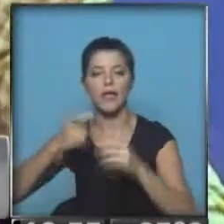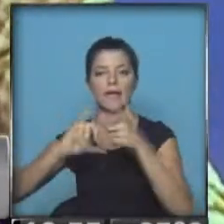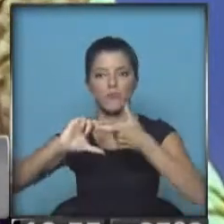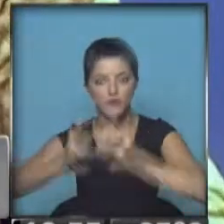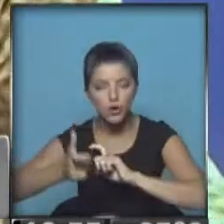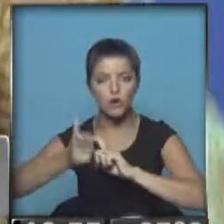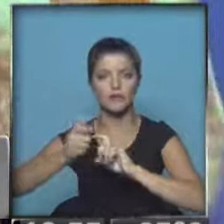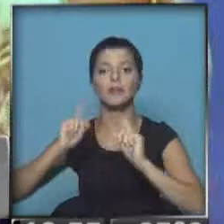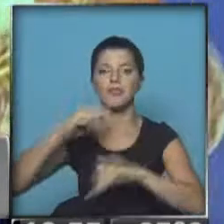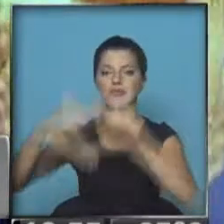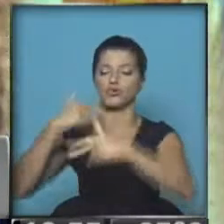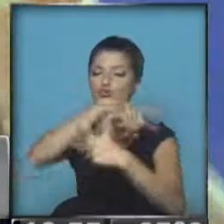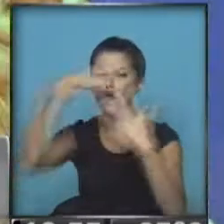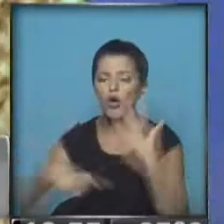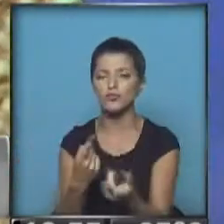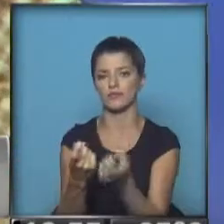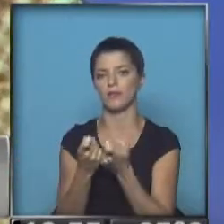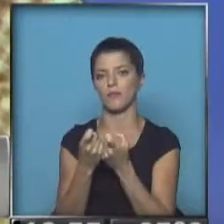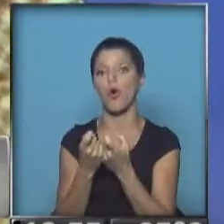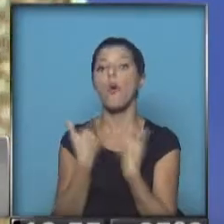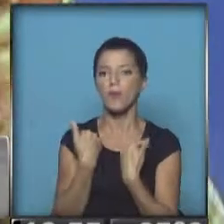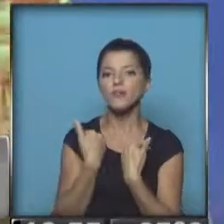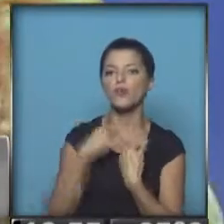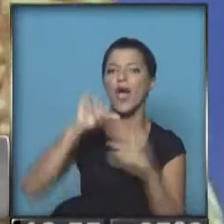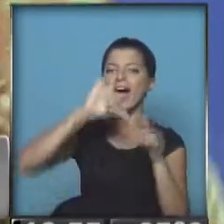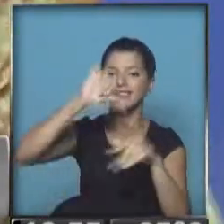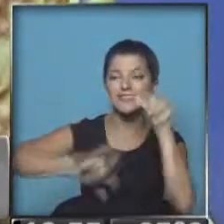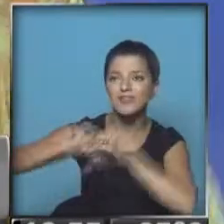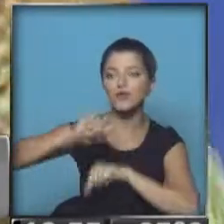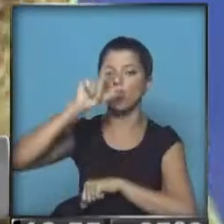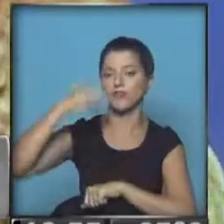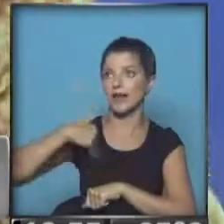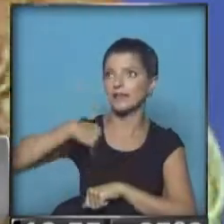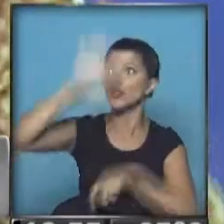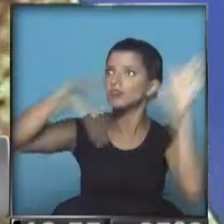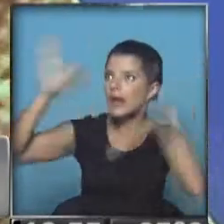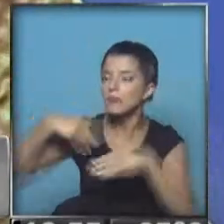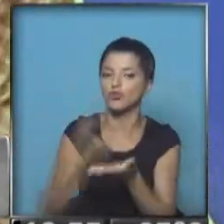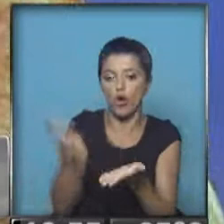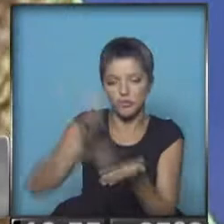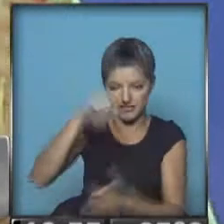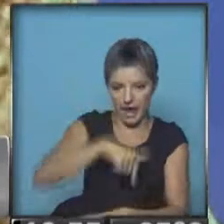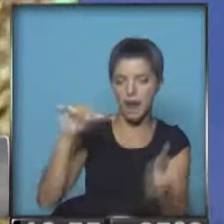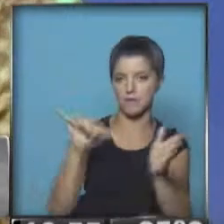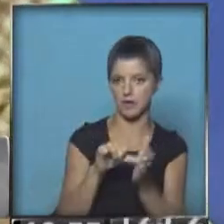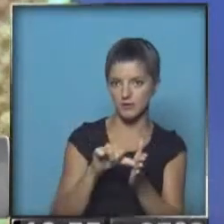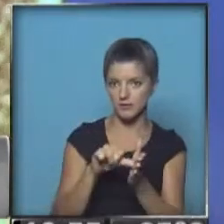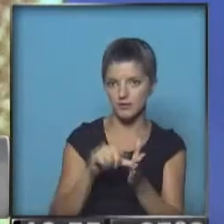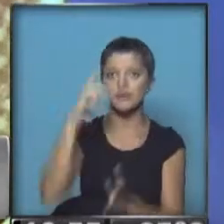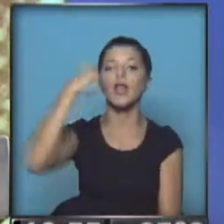innovación y desarrollo. Por eso repatriamos científicos, por eso volvimos a darle al CONICET toda la fuerza que tiene que